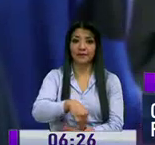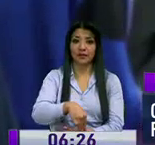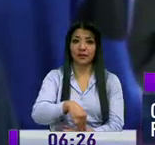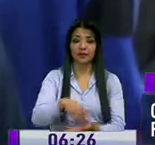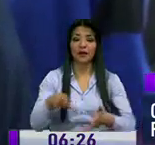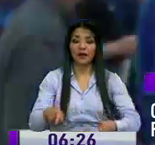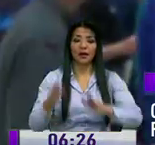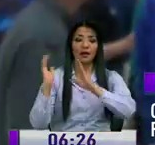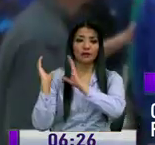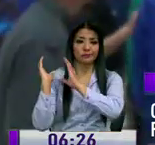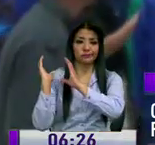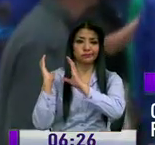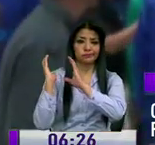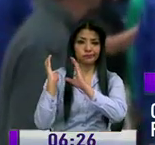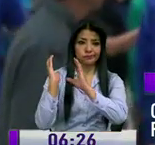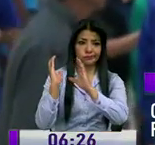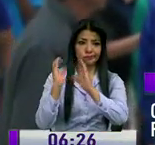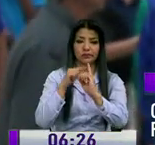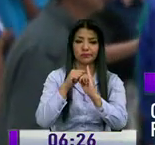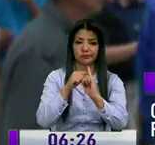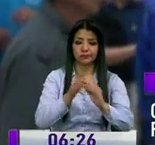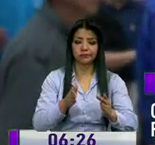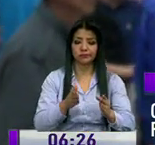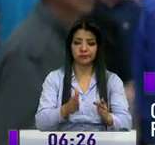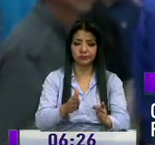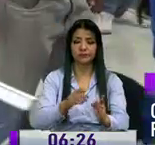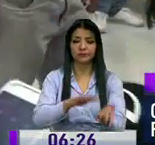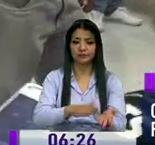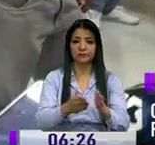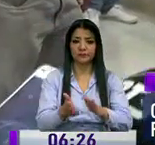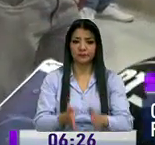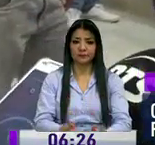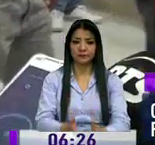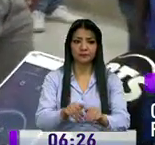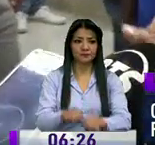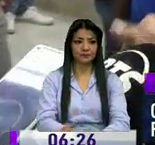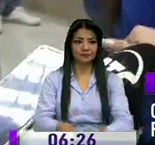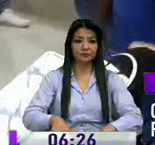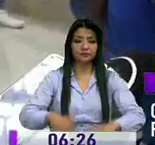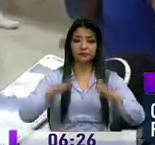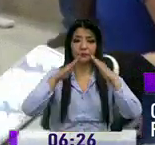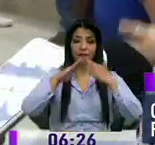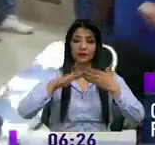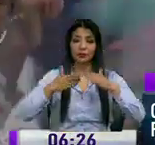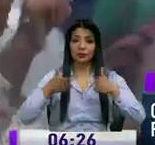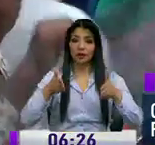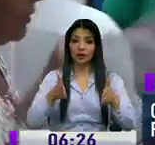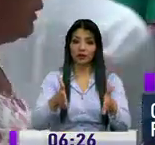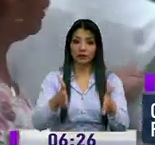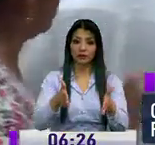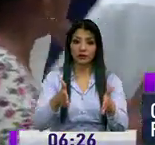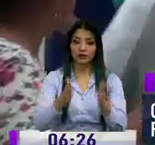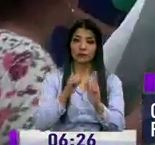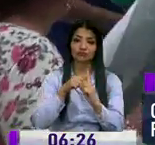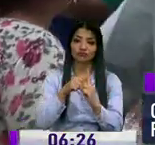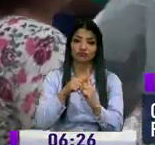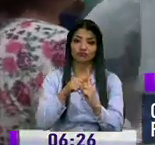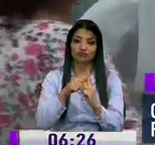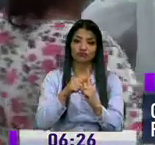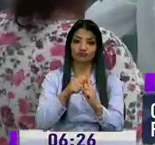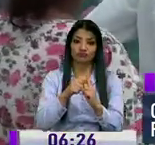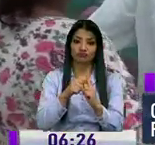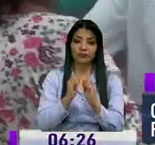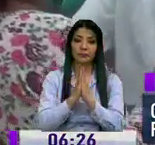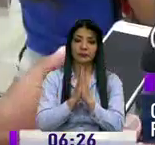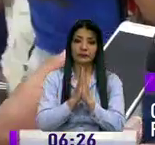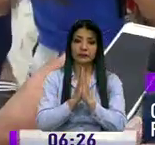donde sería trasladada para darle cristiana sepultura. Aquí en la casa comunal se la va a velar y hasta mañana, según los trámites